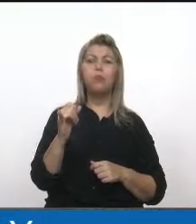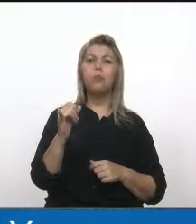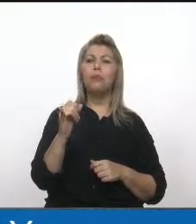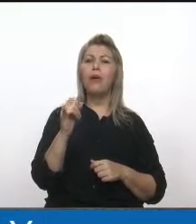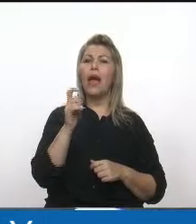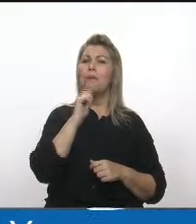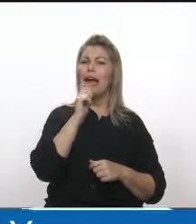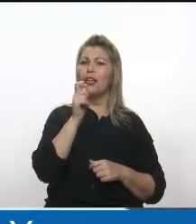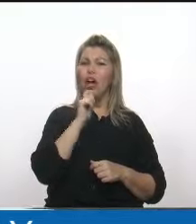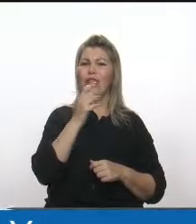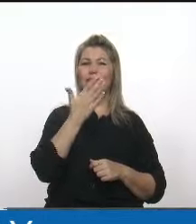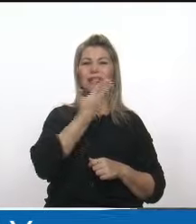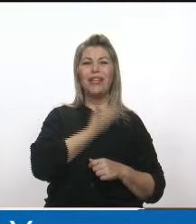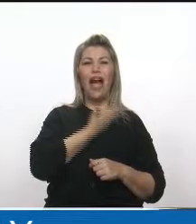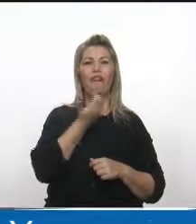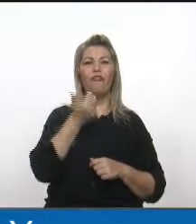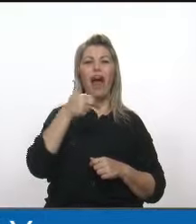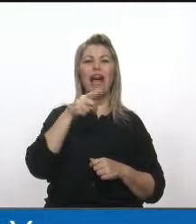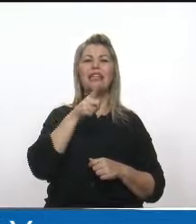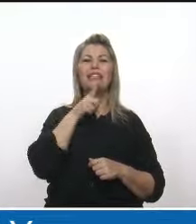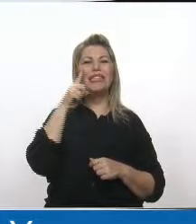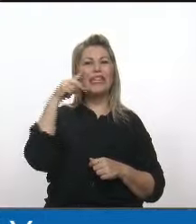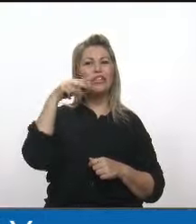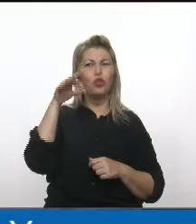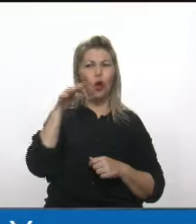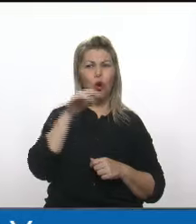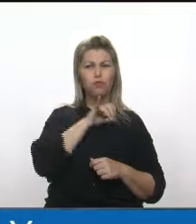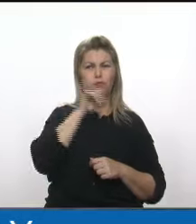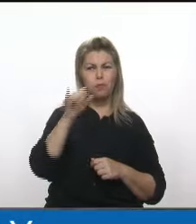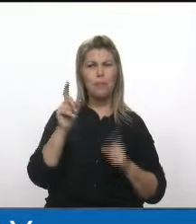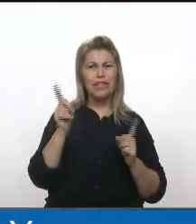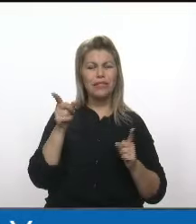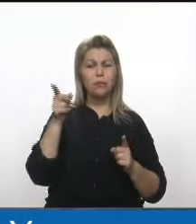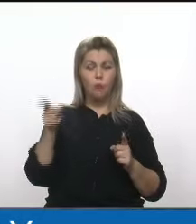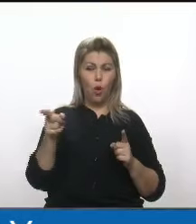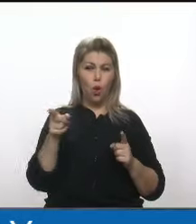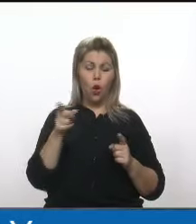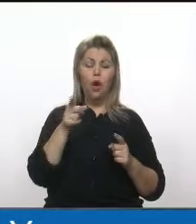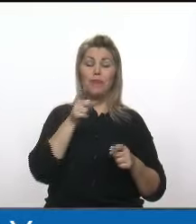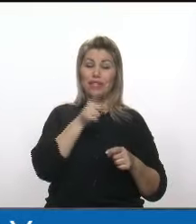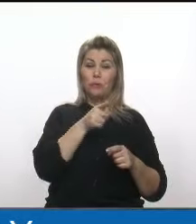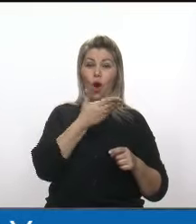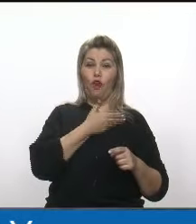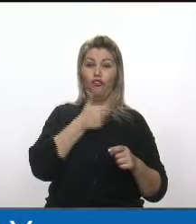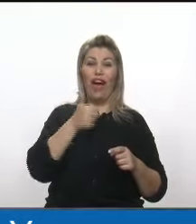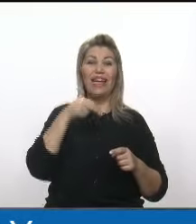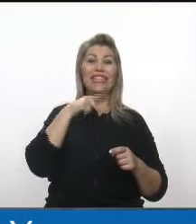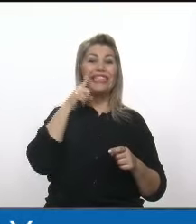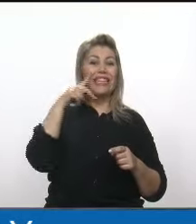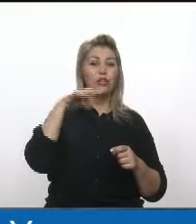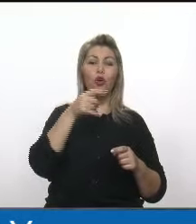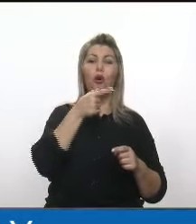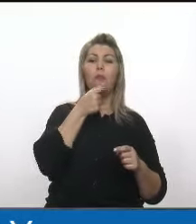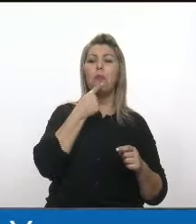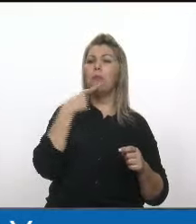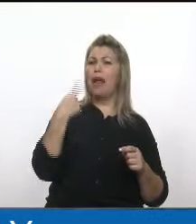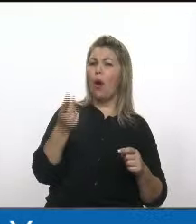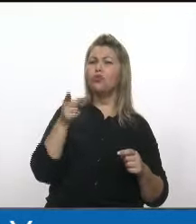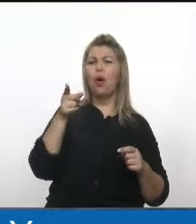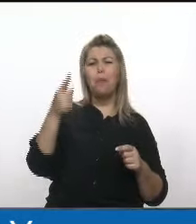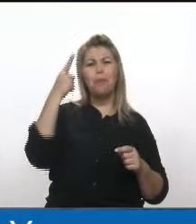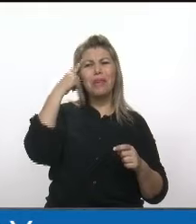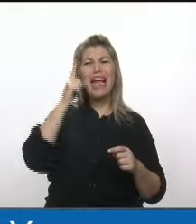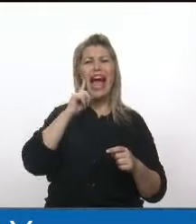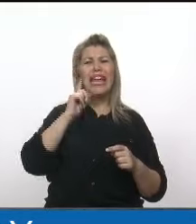fantino s a lo que el presidente respondió fantino le preguntó vuelvo a leer le preguntó si no le parecía un